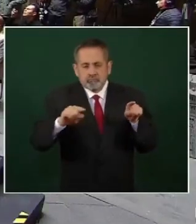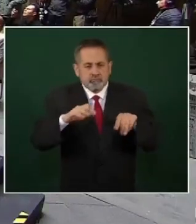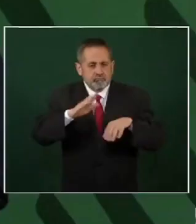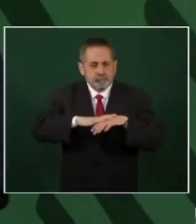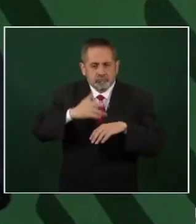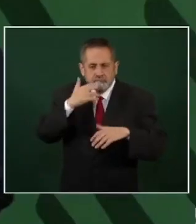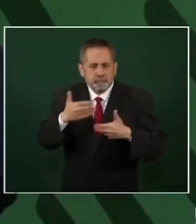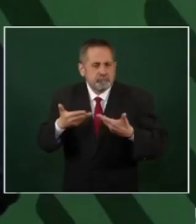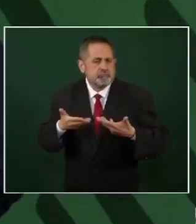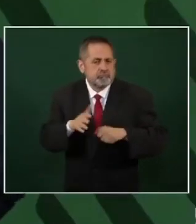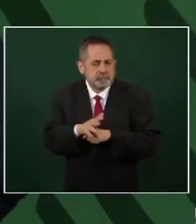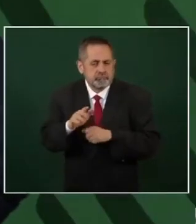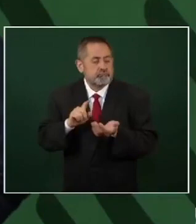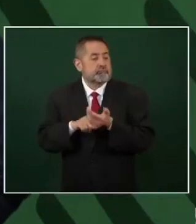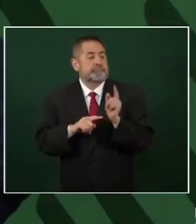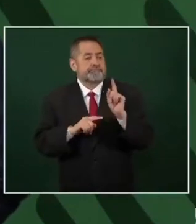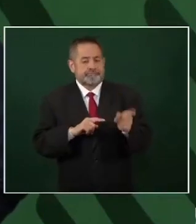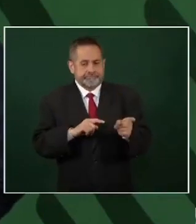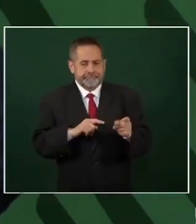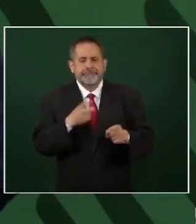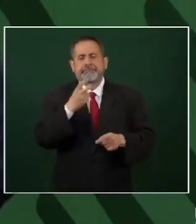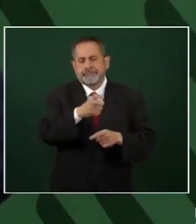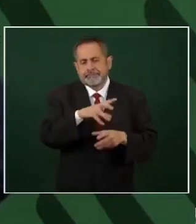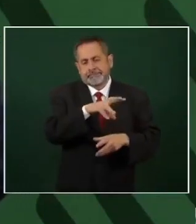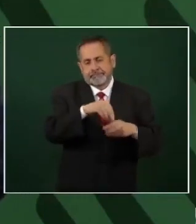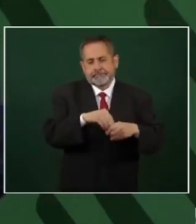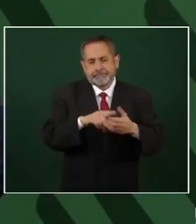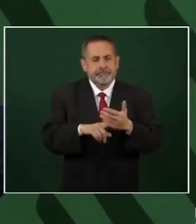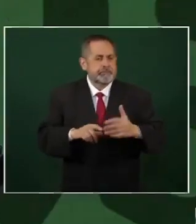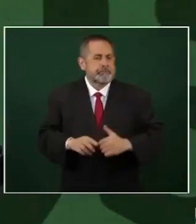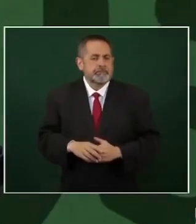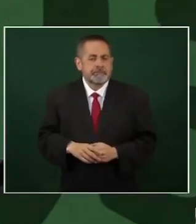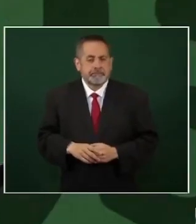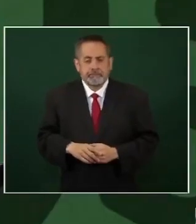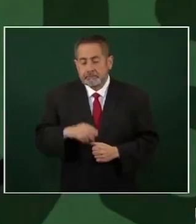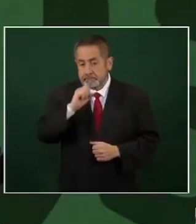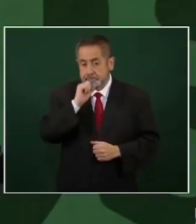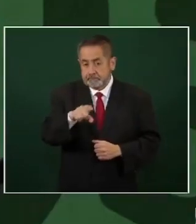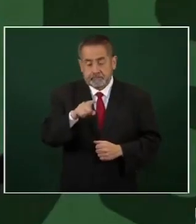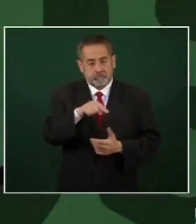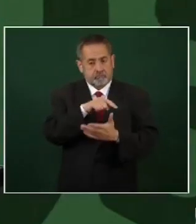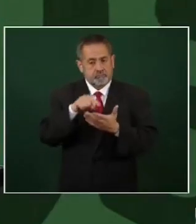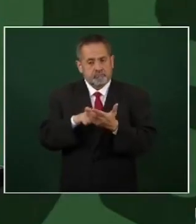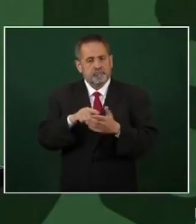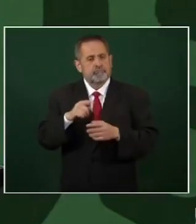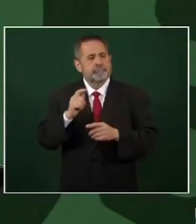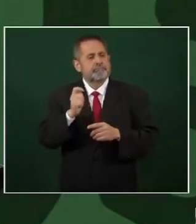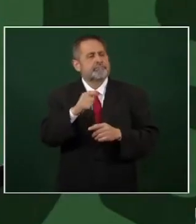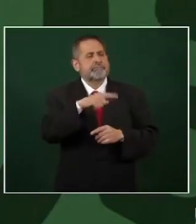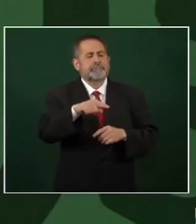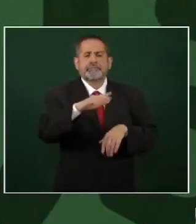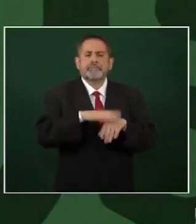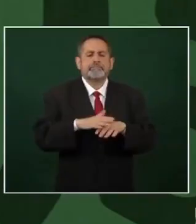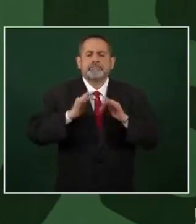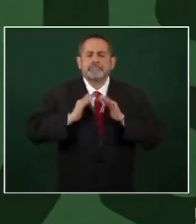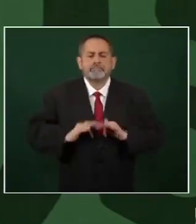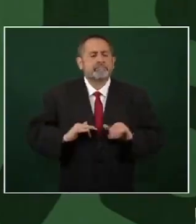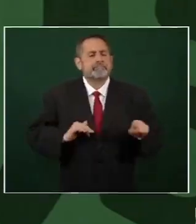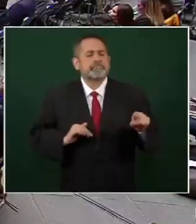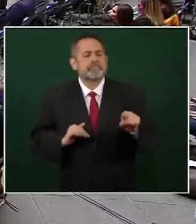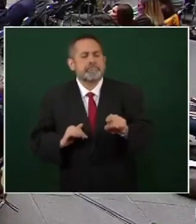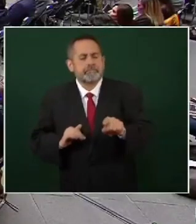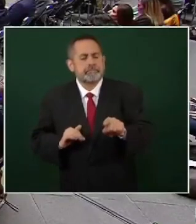de forma de operar, y en los lugares donde la situación es más tranquila, pues ahí